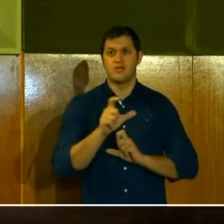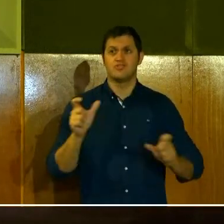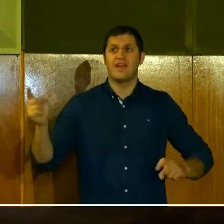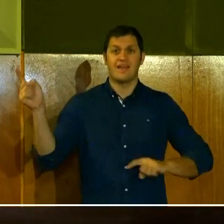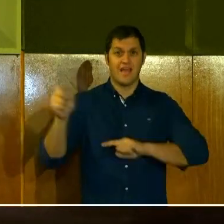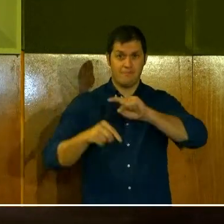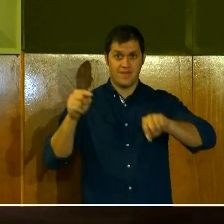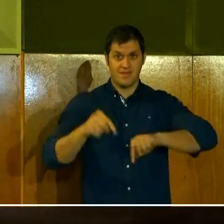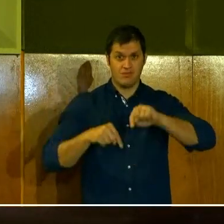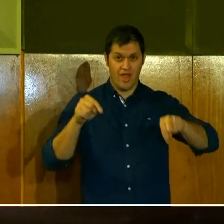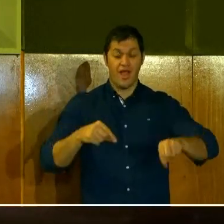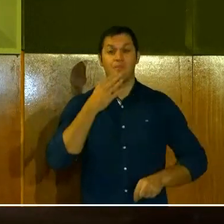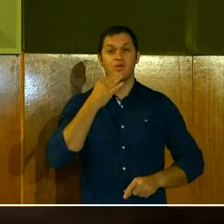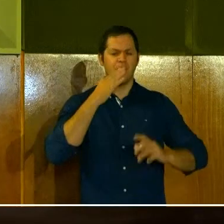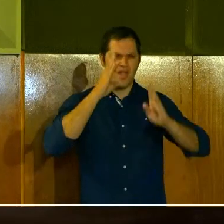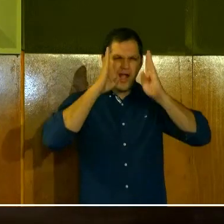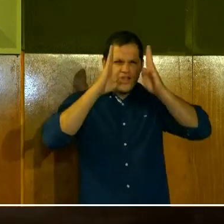concurso